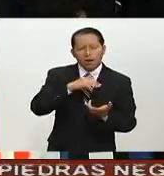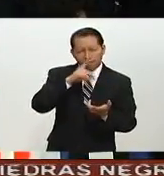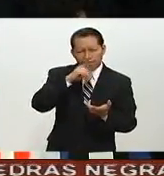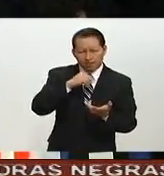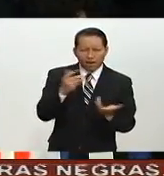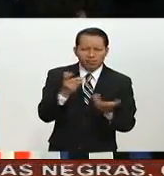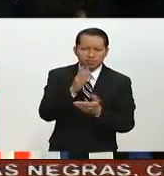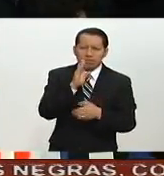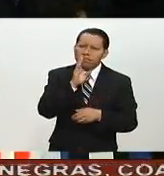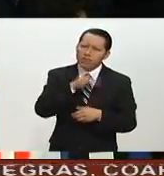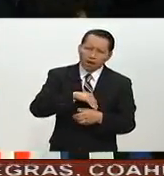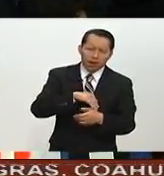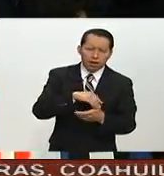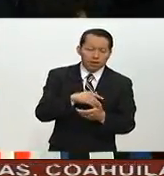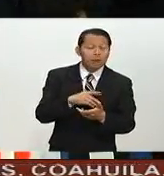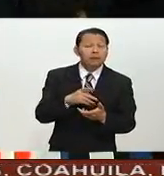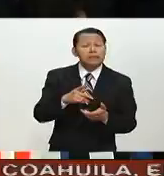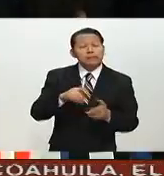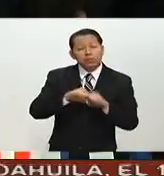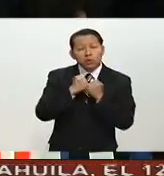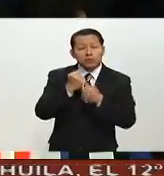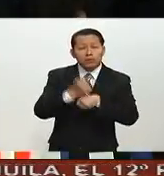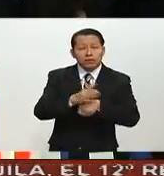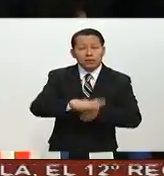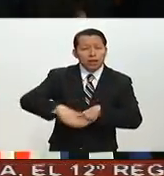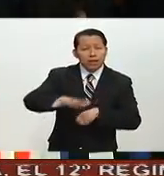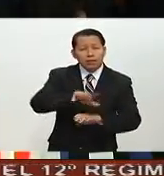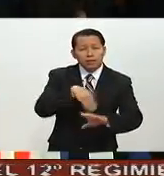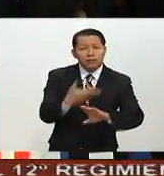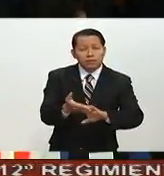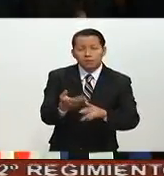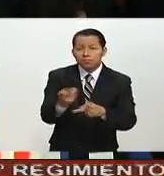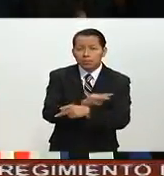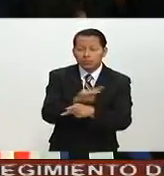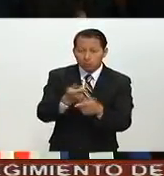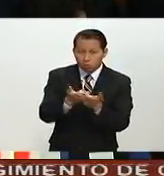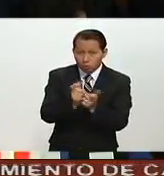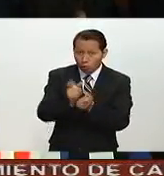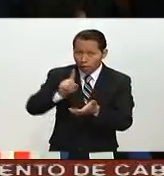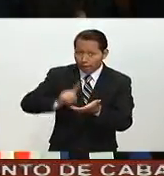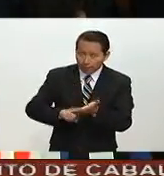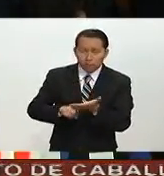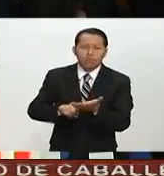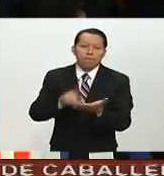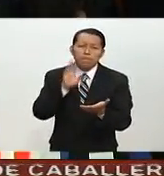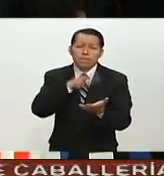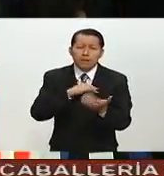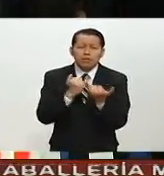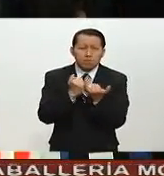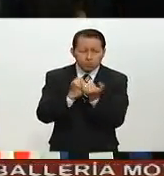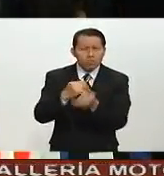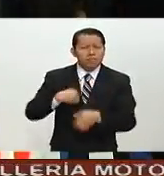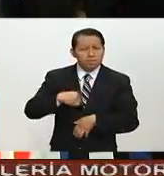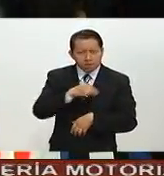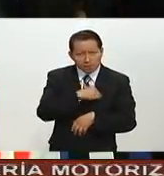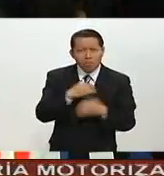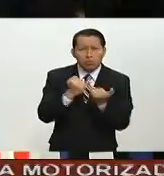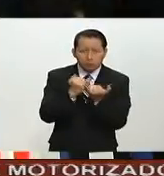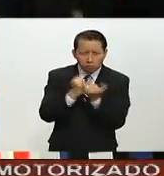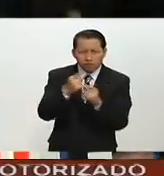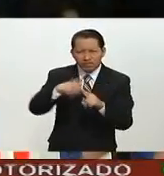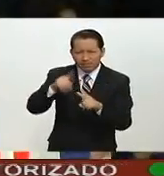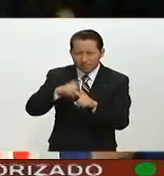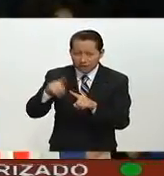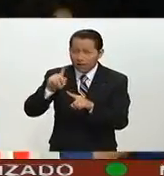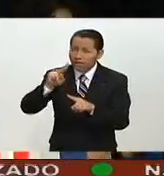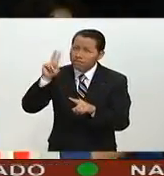se corrompe, lastima profundamente al partido y a todo el resto de sus militantes y simpatizantes.